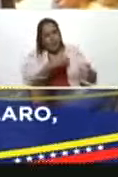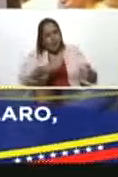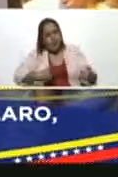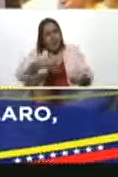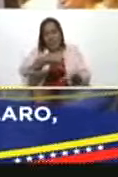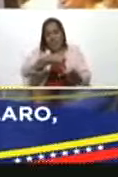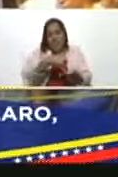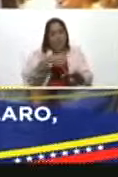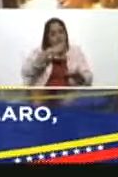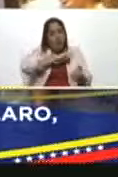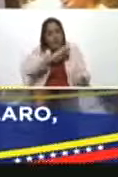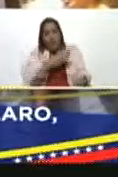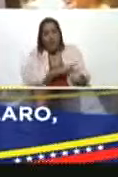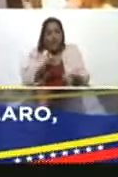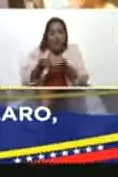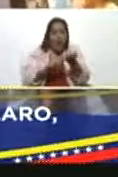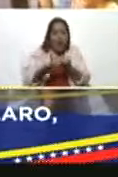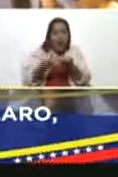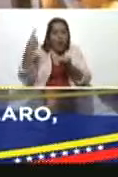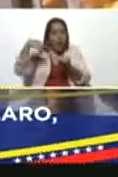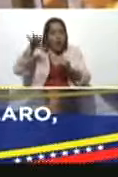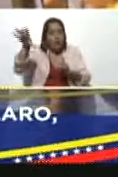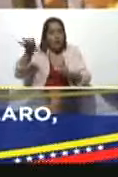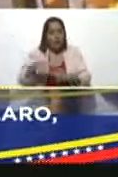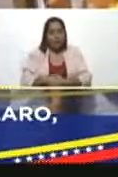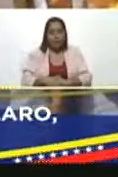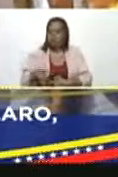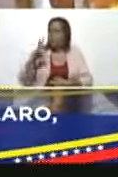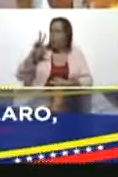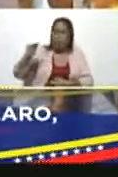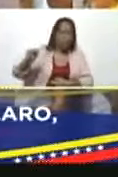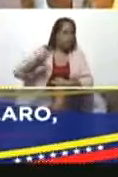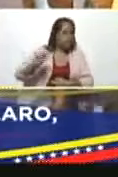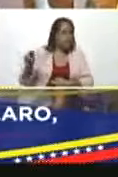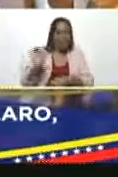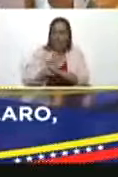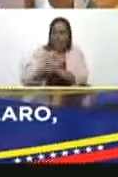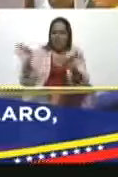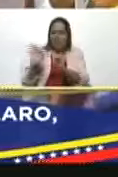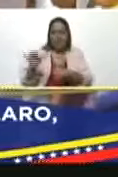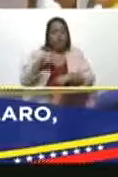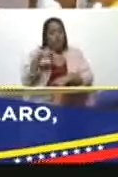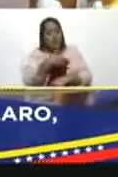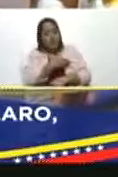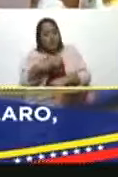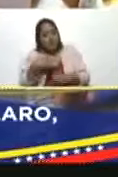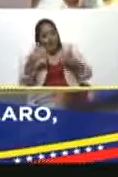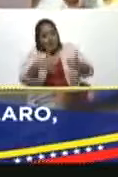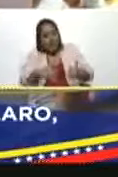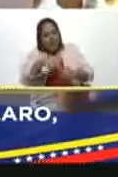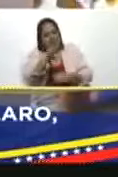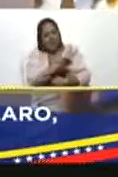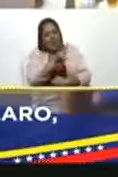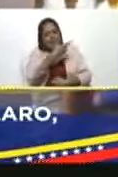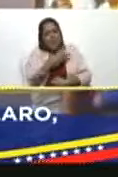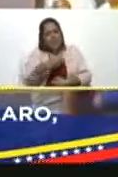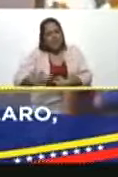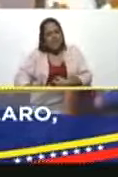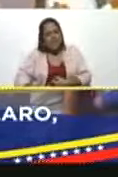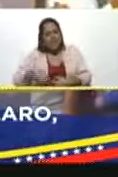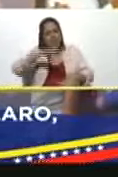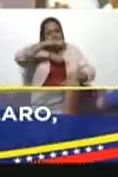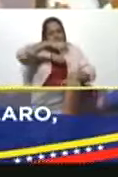débil, sin energía, manipulable por los extranjeros? No, no, para nada. ¿Tú quisieras tener en Venezuela un presidente